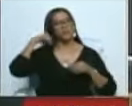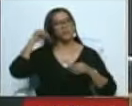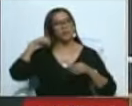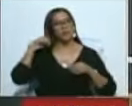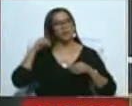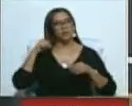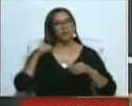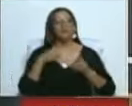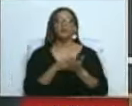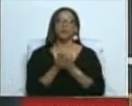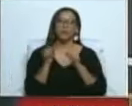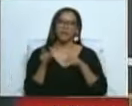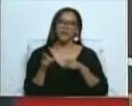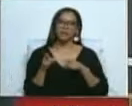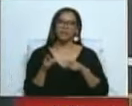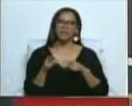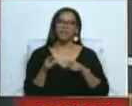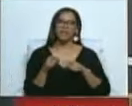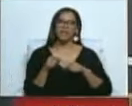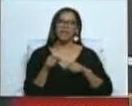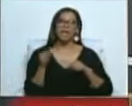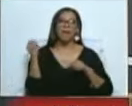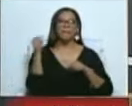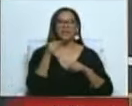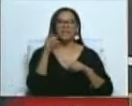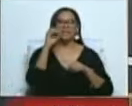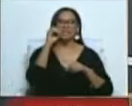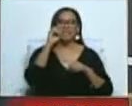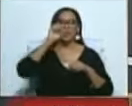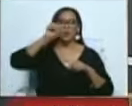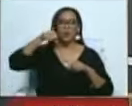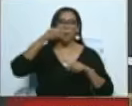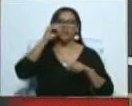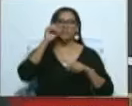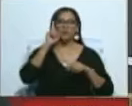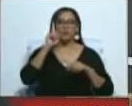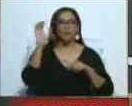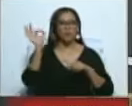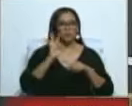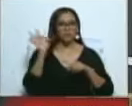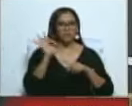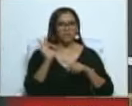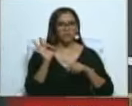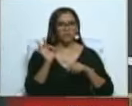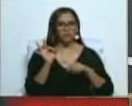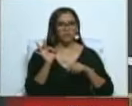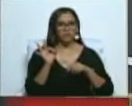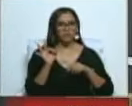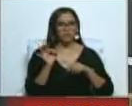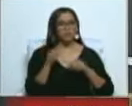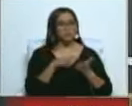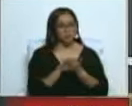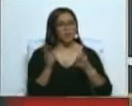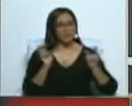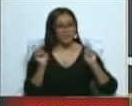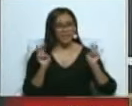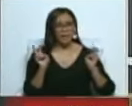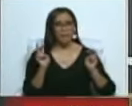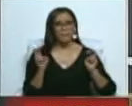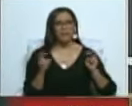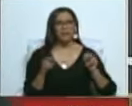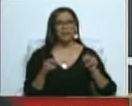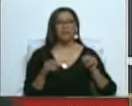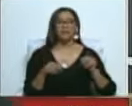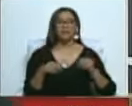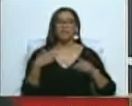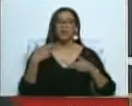de sobre eso. Es menos del 0,01% de sobre ese tema de los delitos en Estados